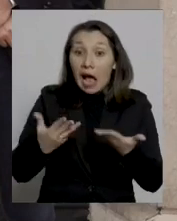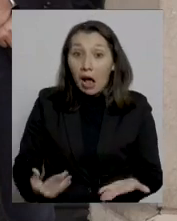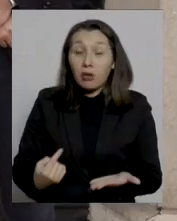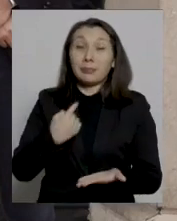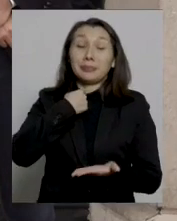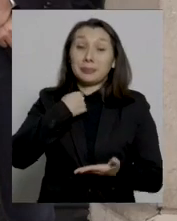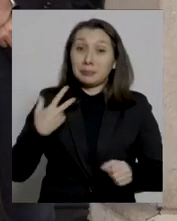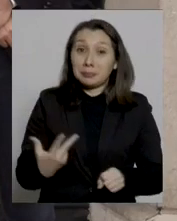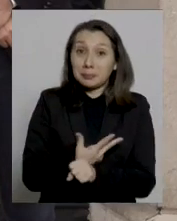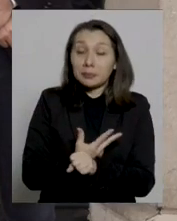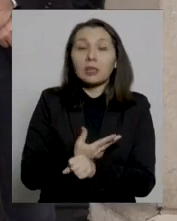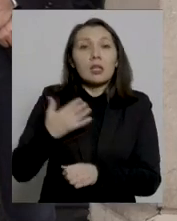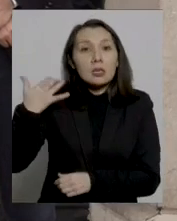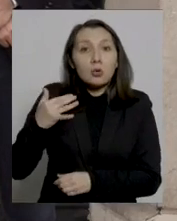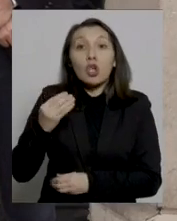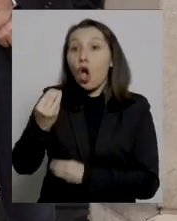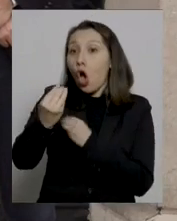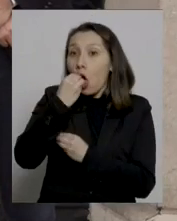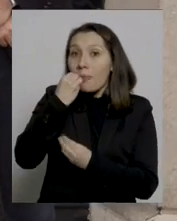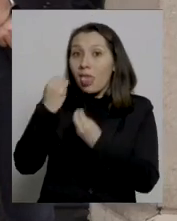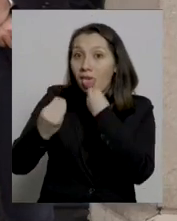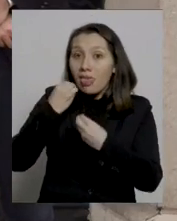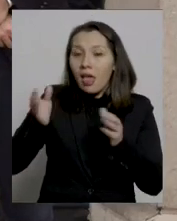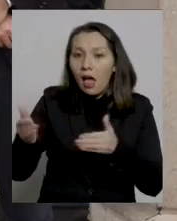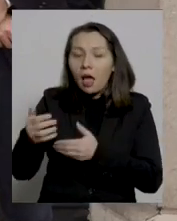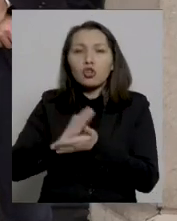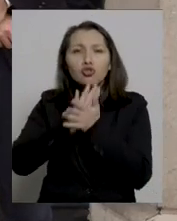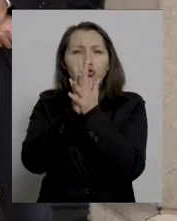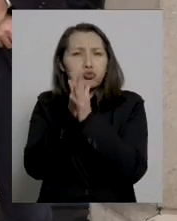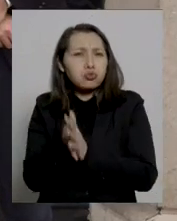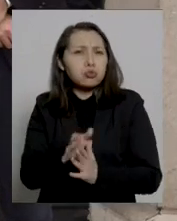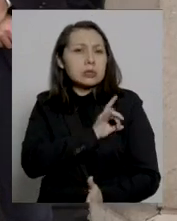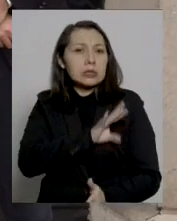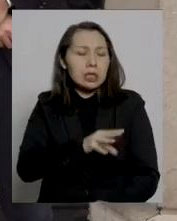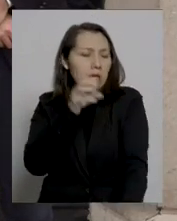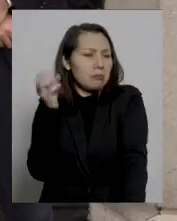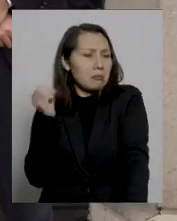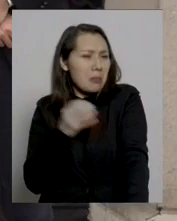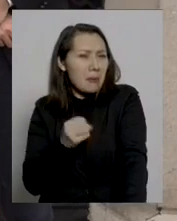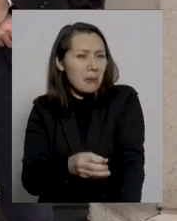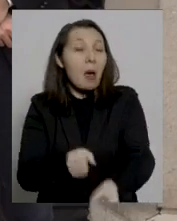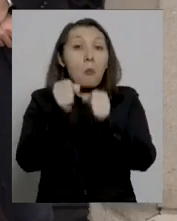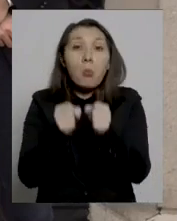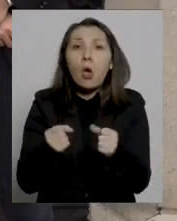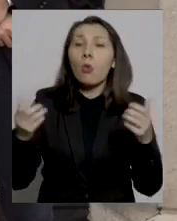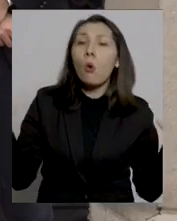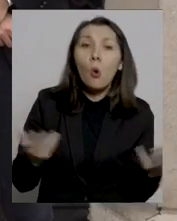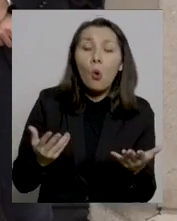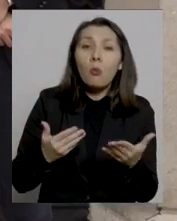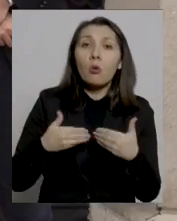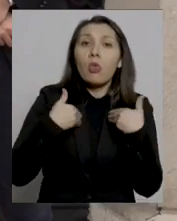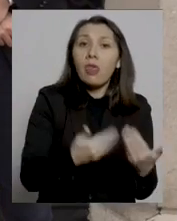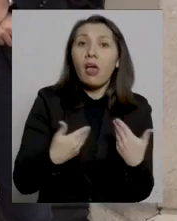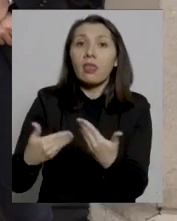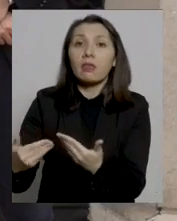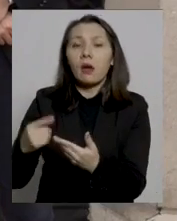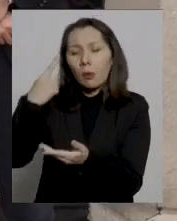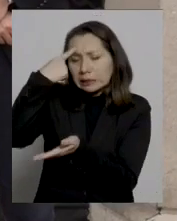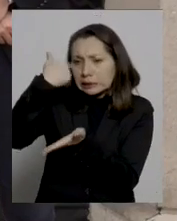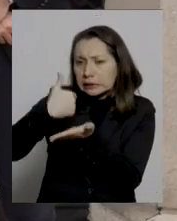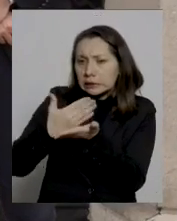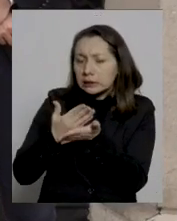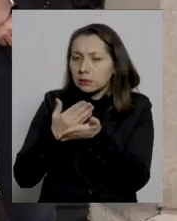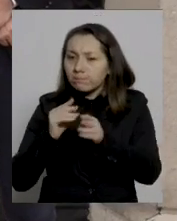vivimos, es fundamental que la alimentación llegue a todos los rincones de Chile. Y eso se hace por un trabajo de